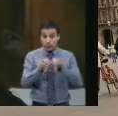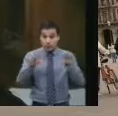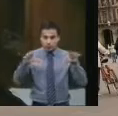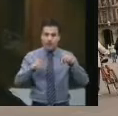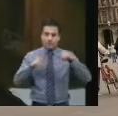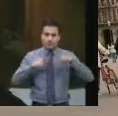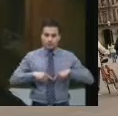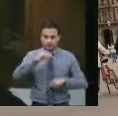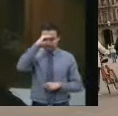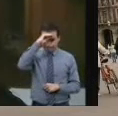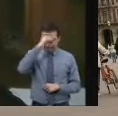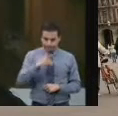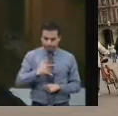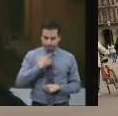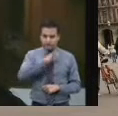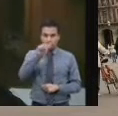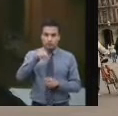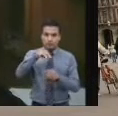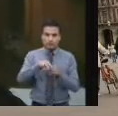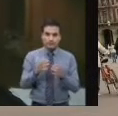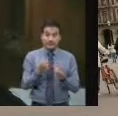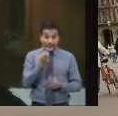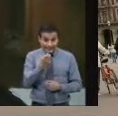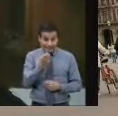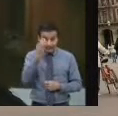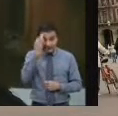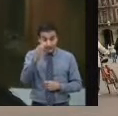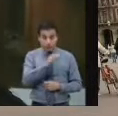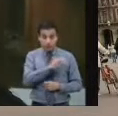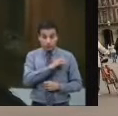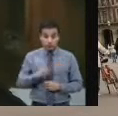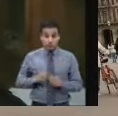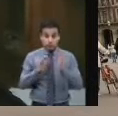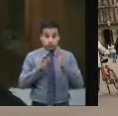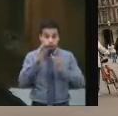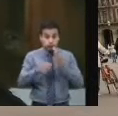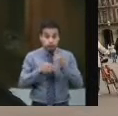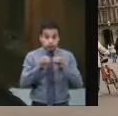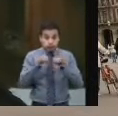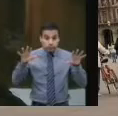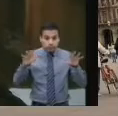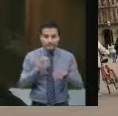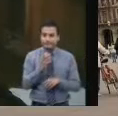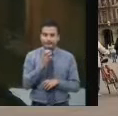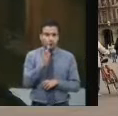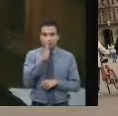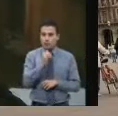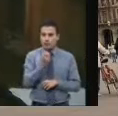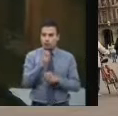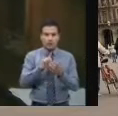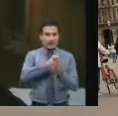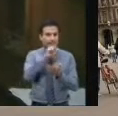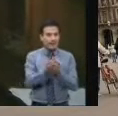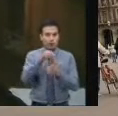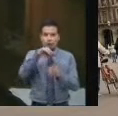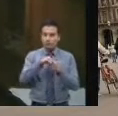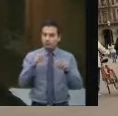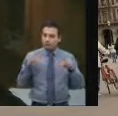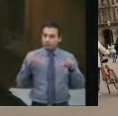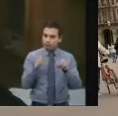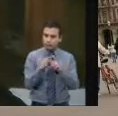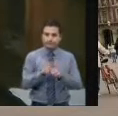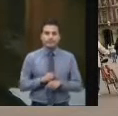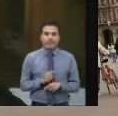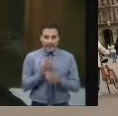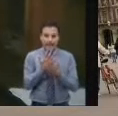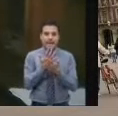prevenir que se difunda propaganda electoral o se realicen actos de campaña contrarios a la legislación electoral en fechas muy próximas a